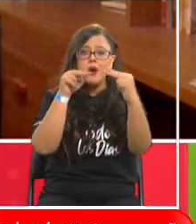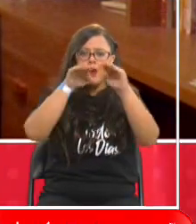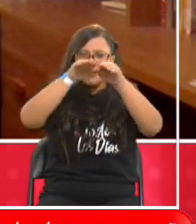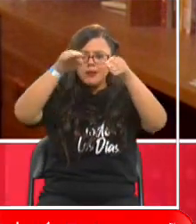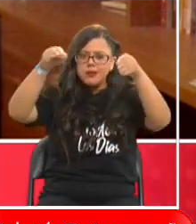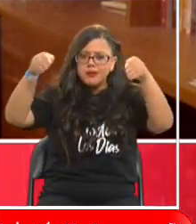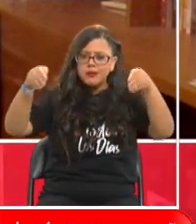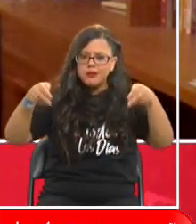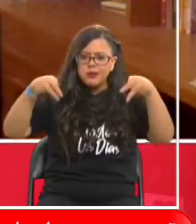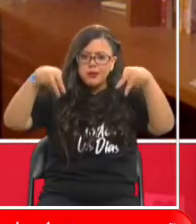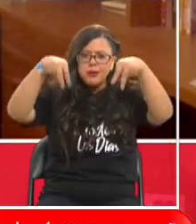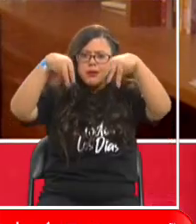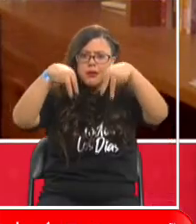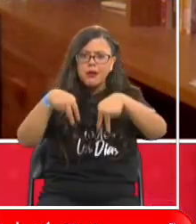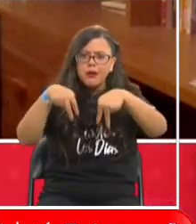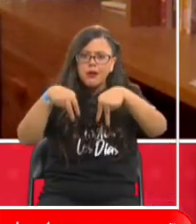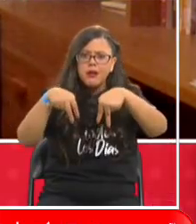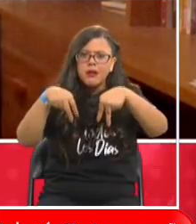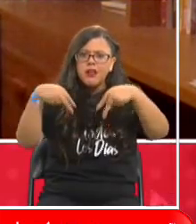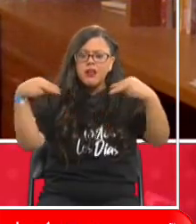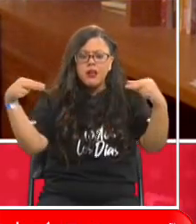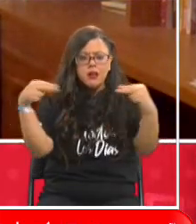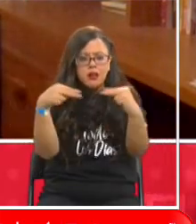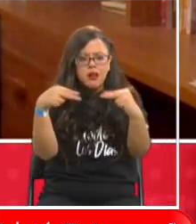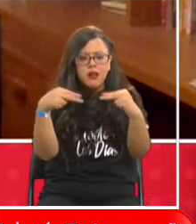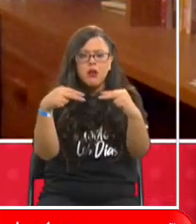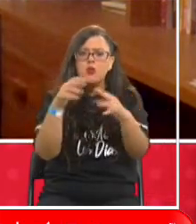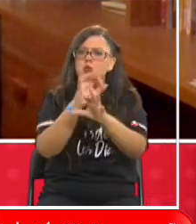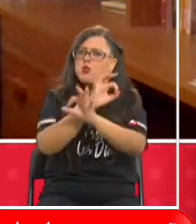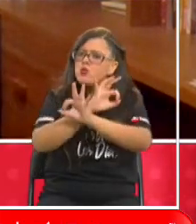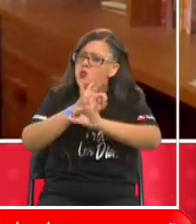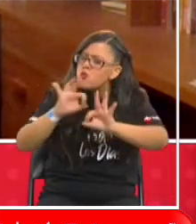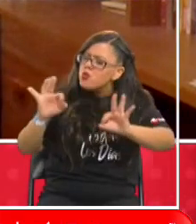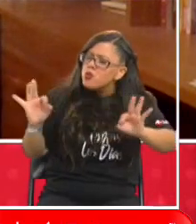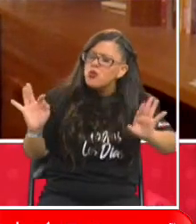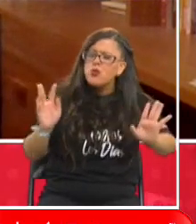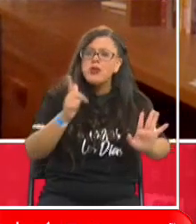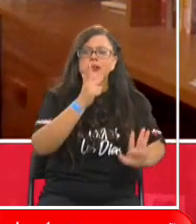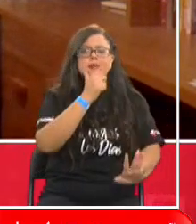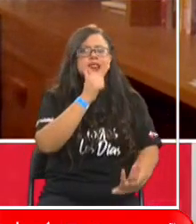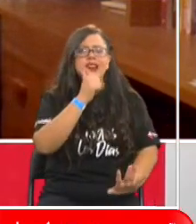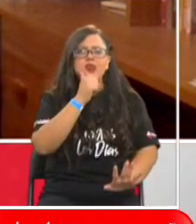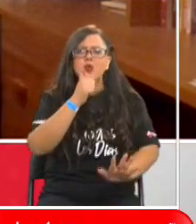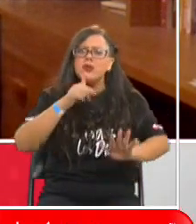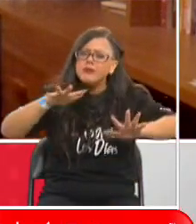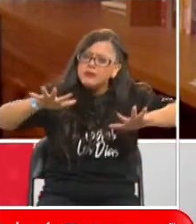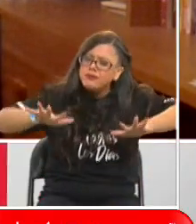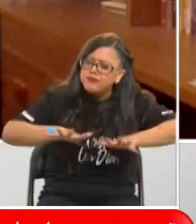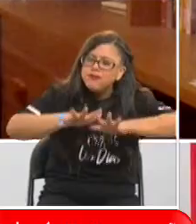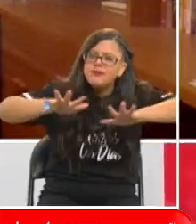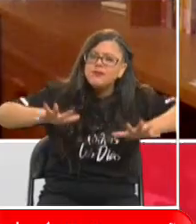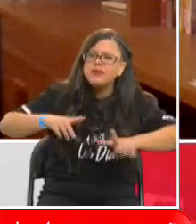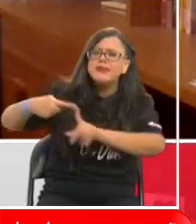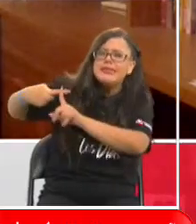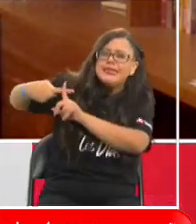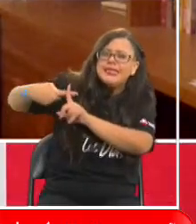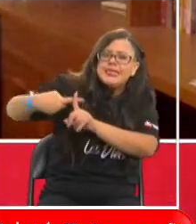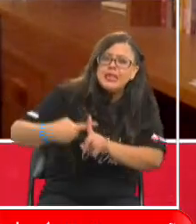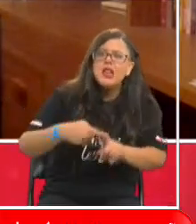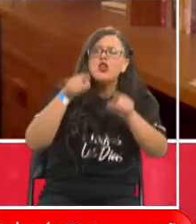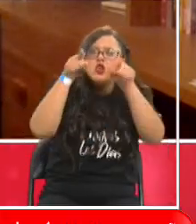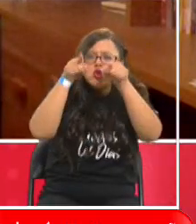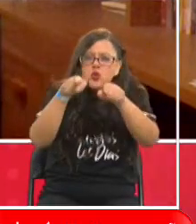escenario, nunca tuve una duda que con esfuerzo, con sacrificio, ibas a salir